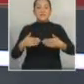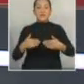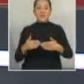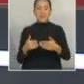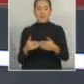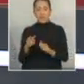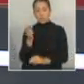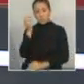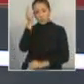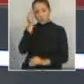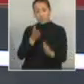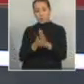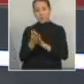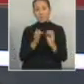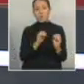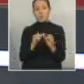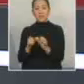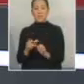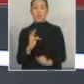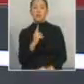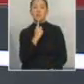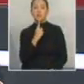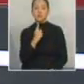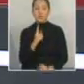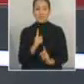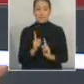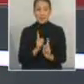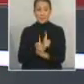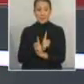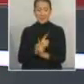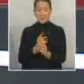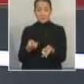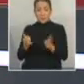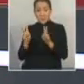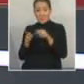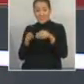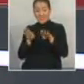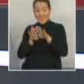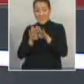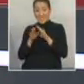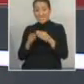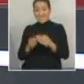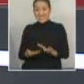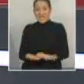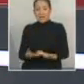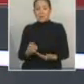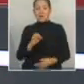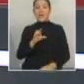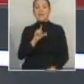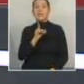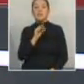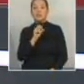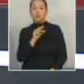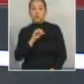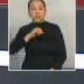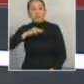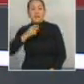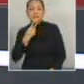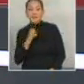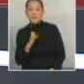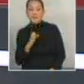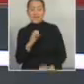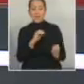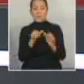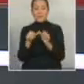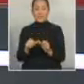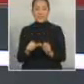palabras, a, por ejemplo, mantener el FUT y cambiar algún tipo de mecanismo que permita cerrar ciertas ilusiones? Eliodoro Mate, por ejemplo, lo planteaba como mantener